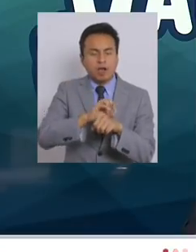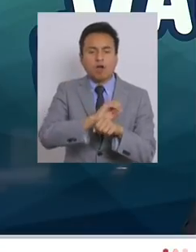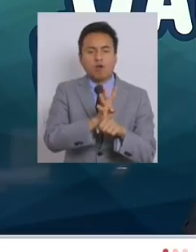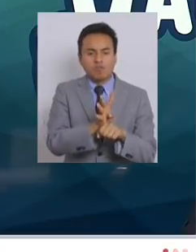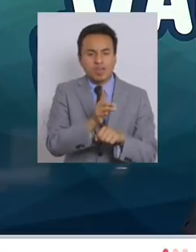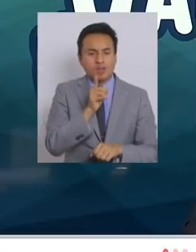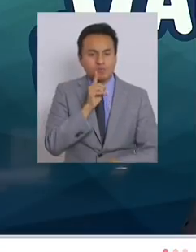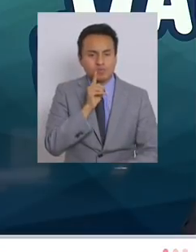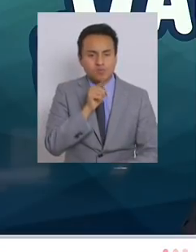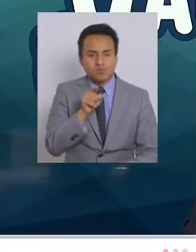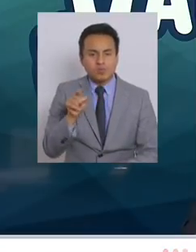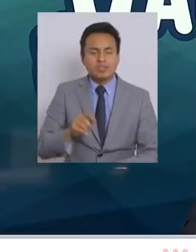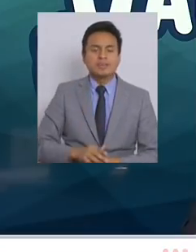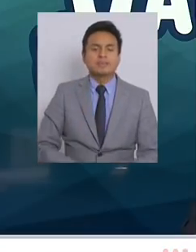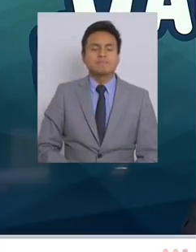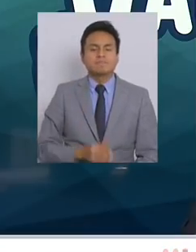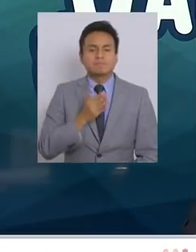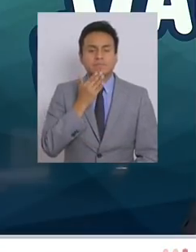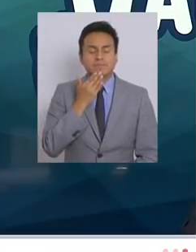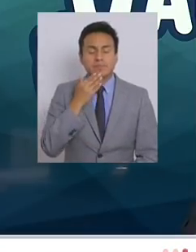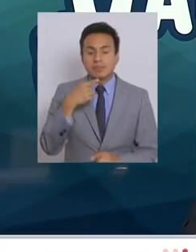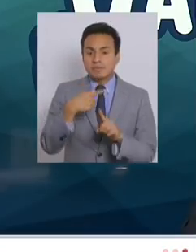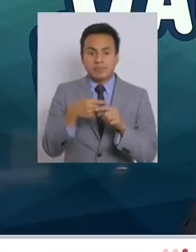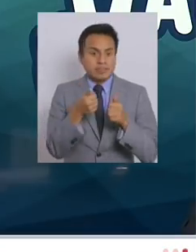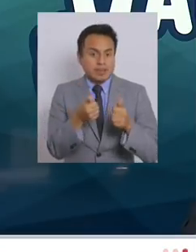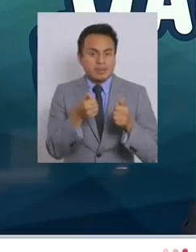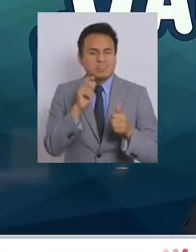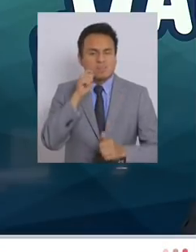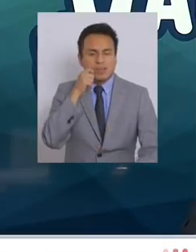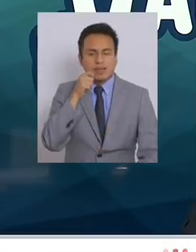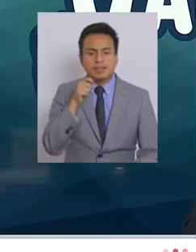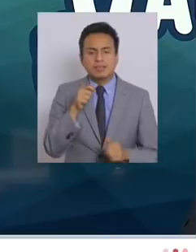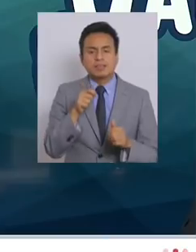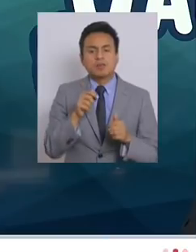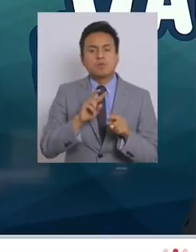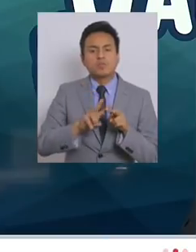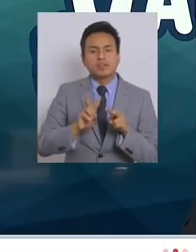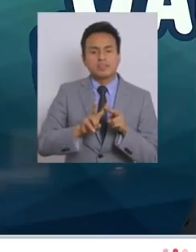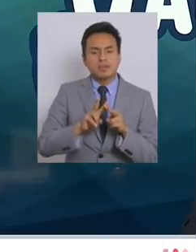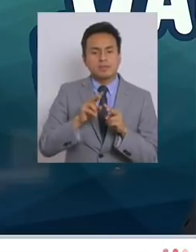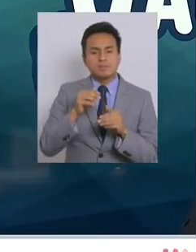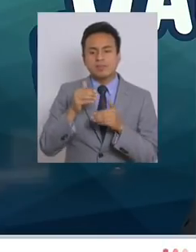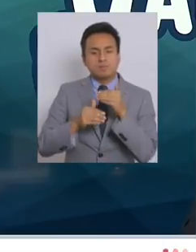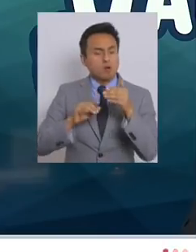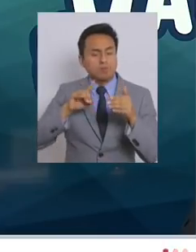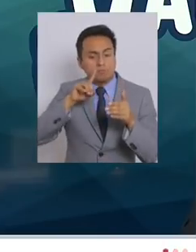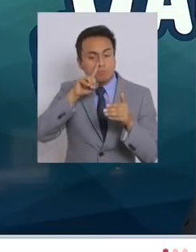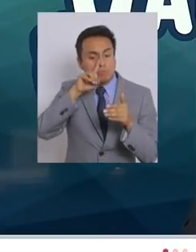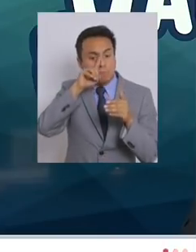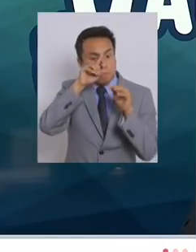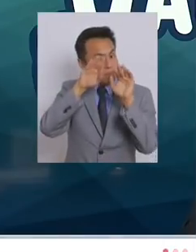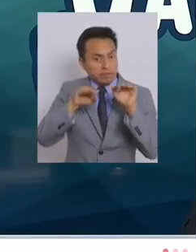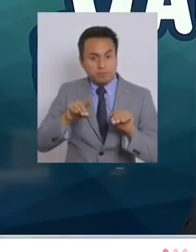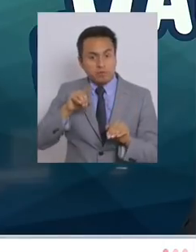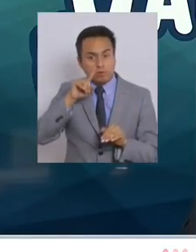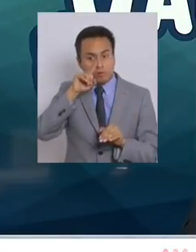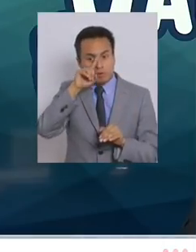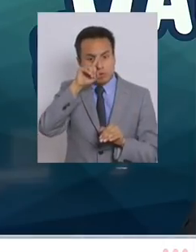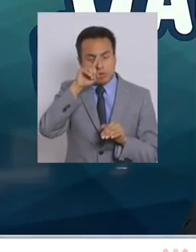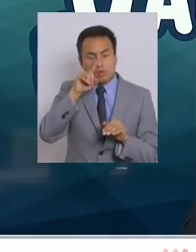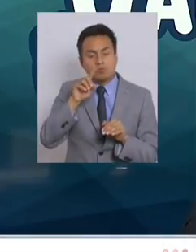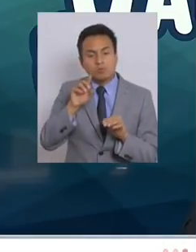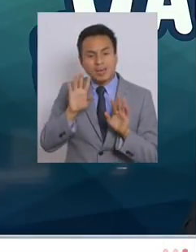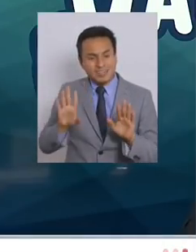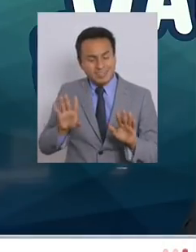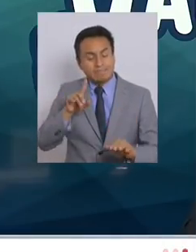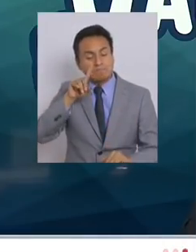19 y tiene la ventaja que es un test que se toma por el mismo proceso nasofaríngeo que el test psr que se toma